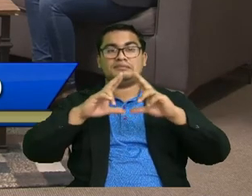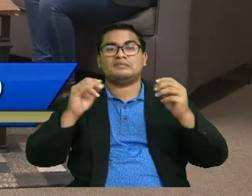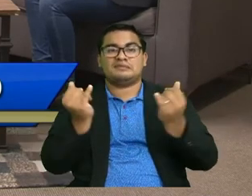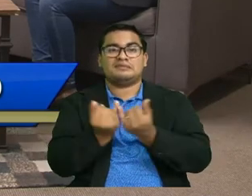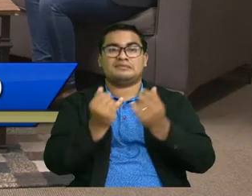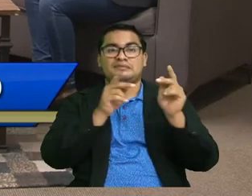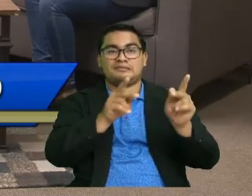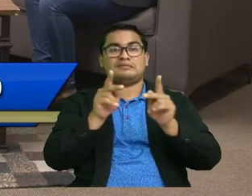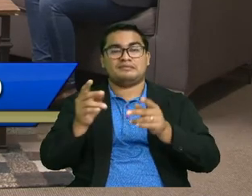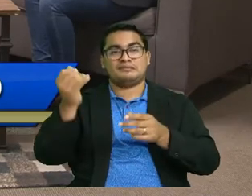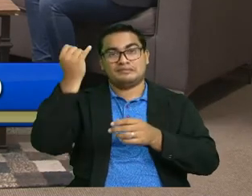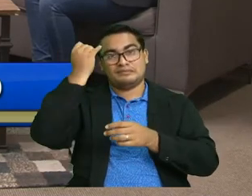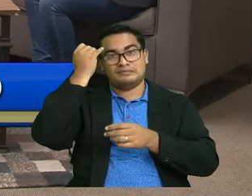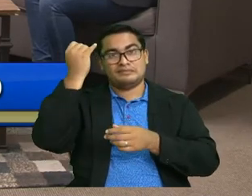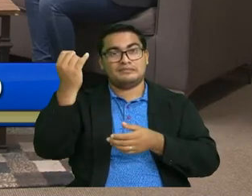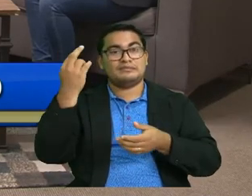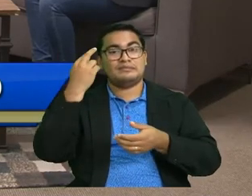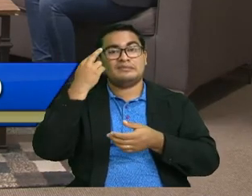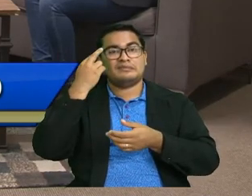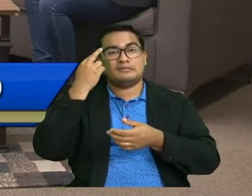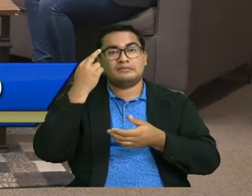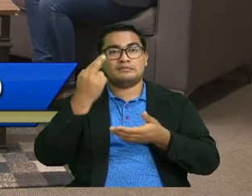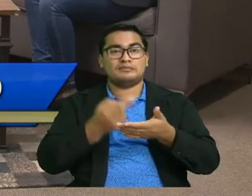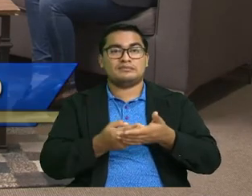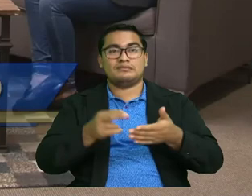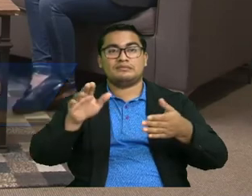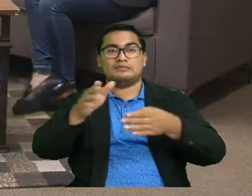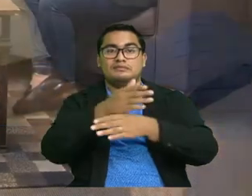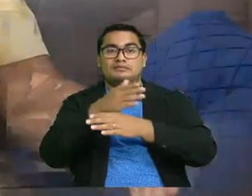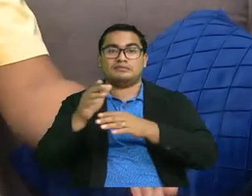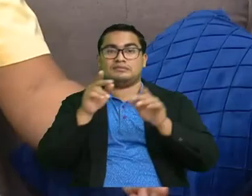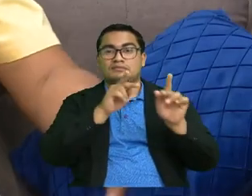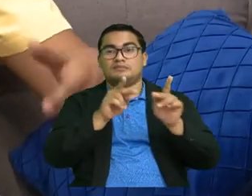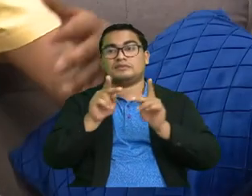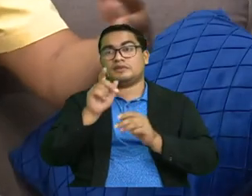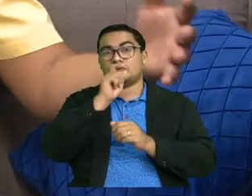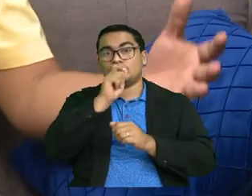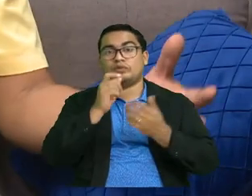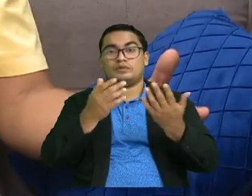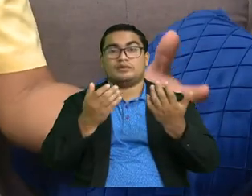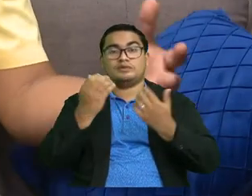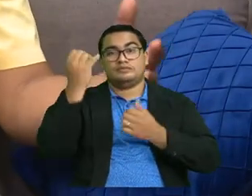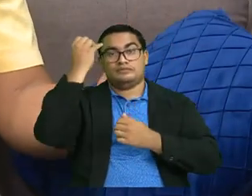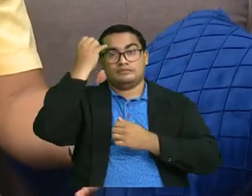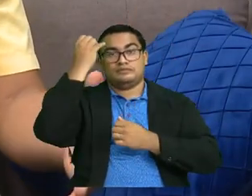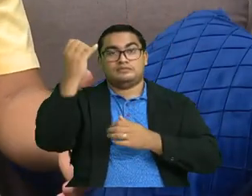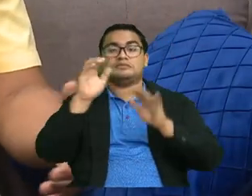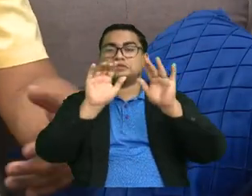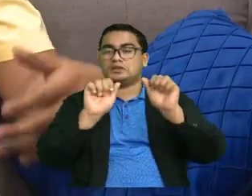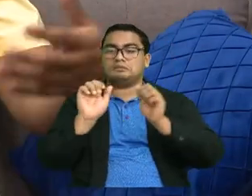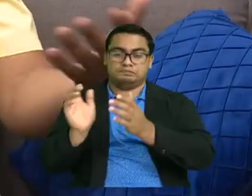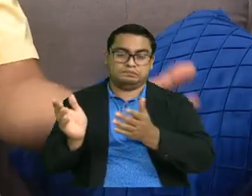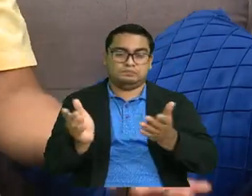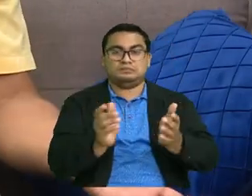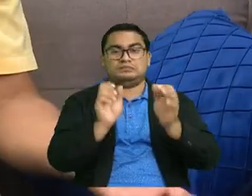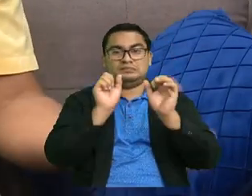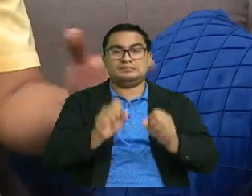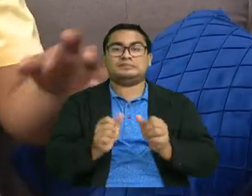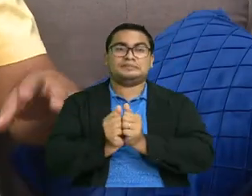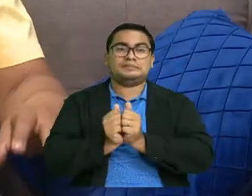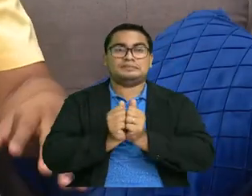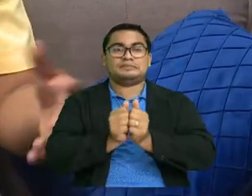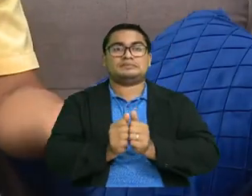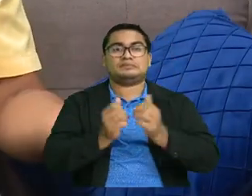emprendedores. Y también recordar, ¿no?, los espacios para los que desean emprender, que están creadas las condiciones y hay un